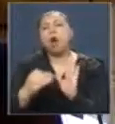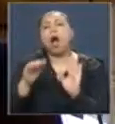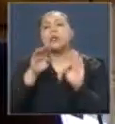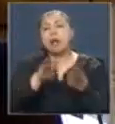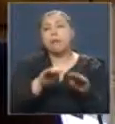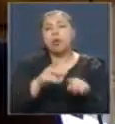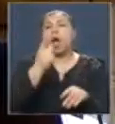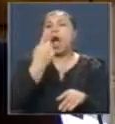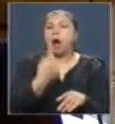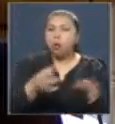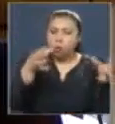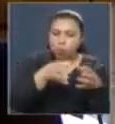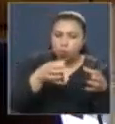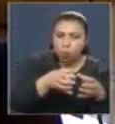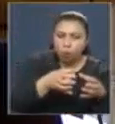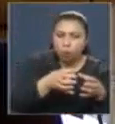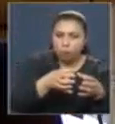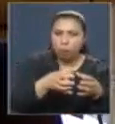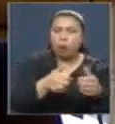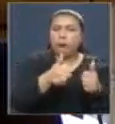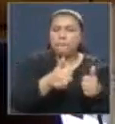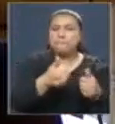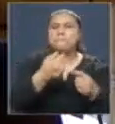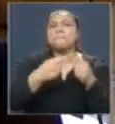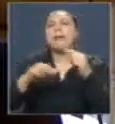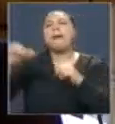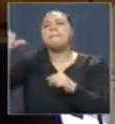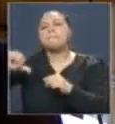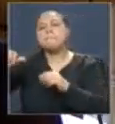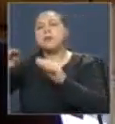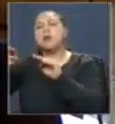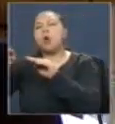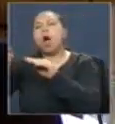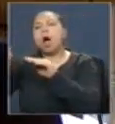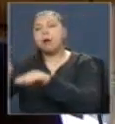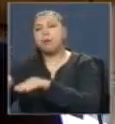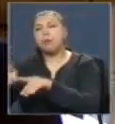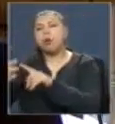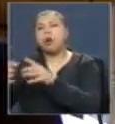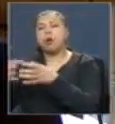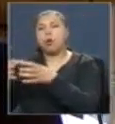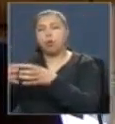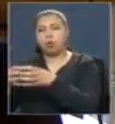otros. Ofrecen en compensación, señor presidente,